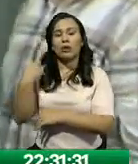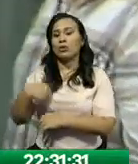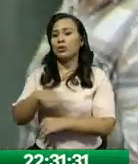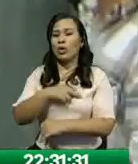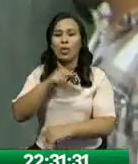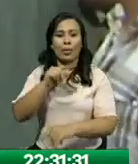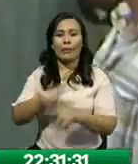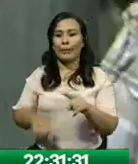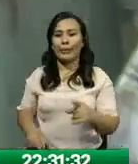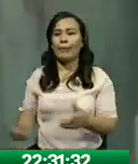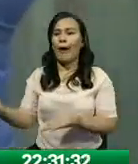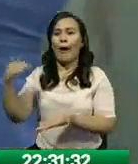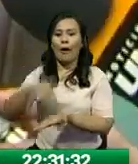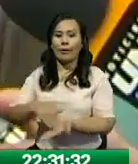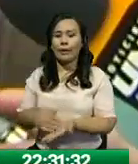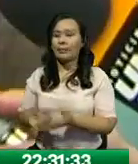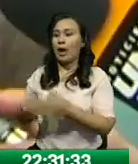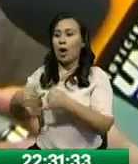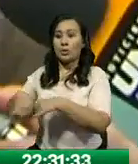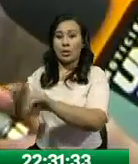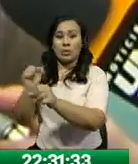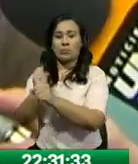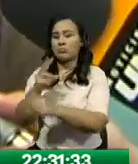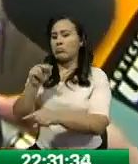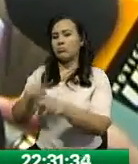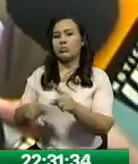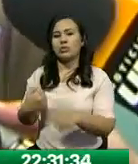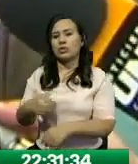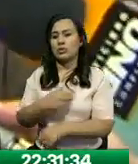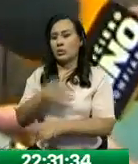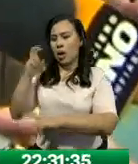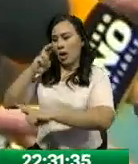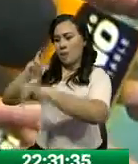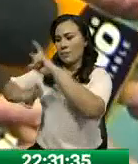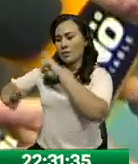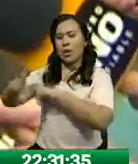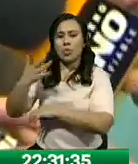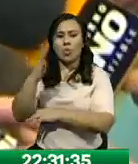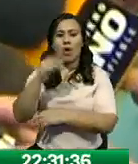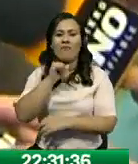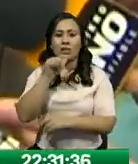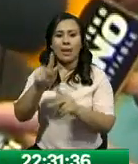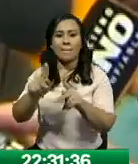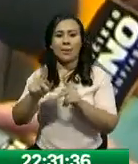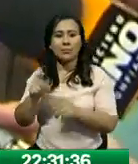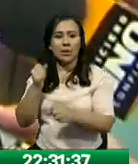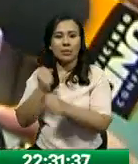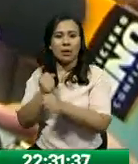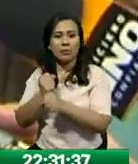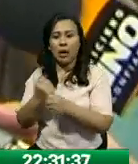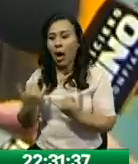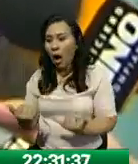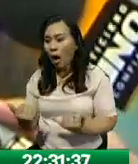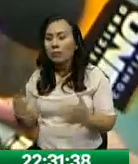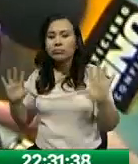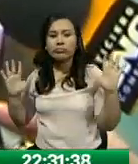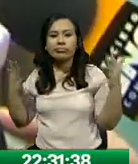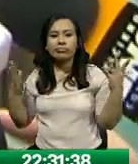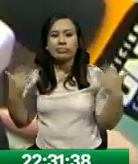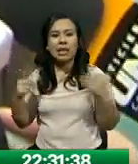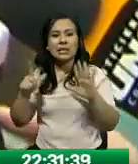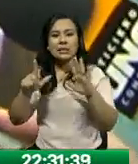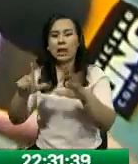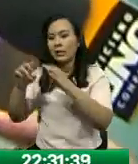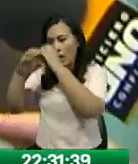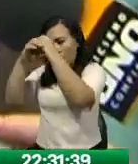pueden reanudar operaciones. En función de aquello, hemos verificado no existe permisos de funcionamiento vigente de estas 7 canteras